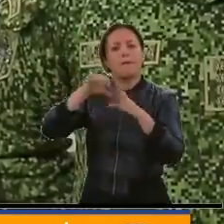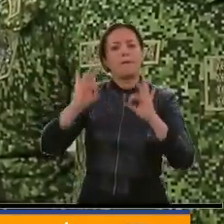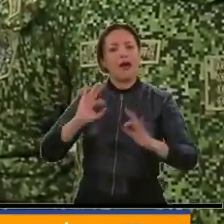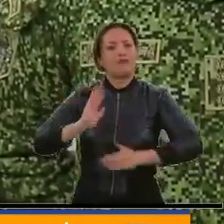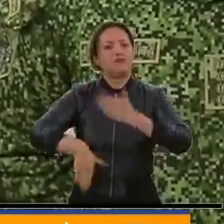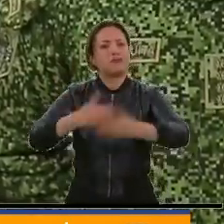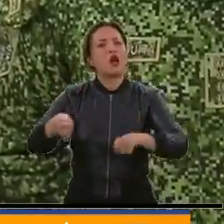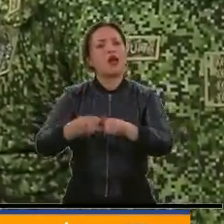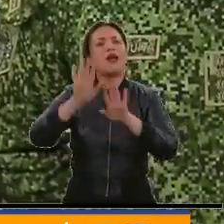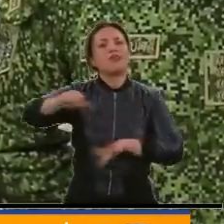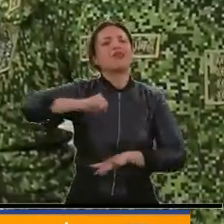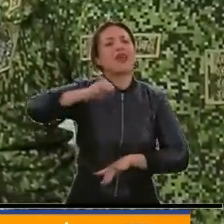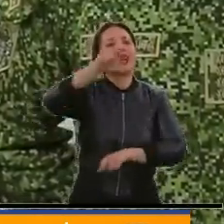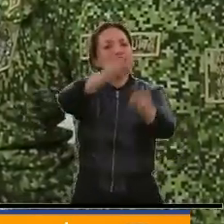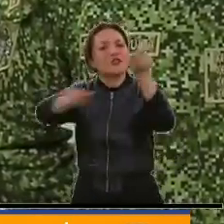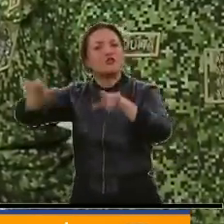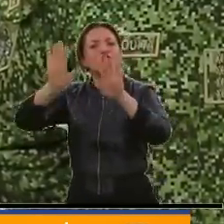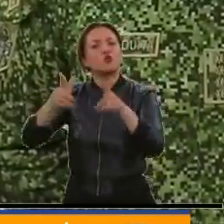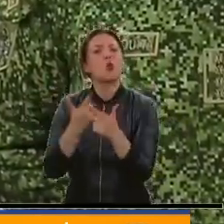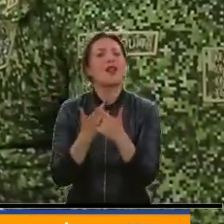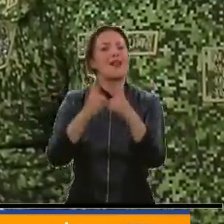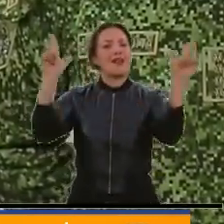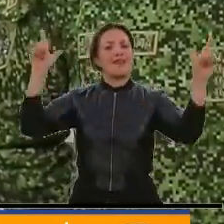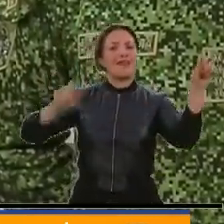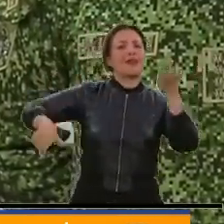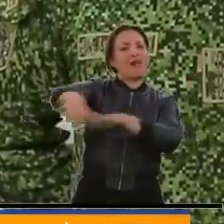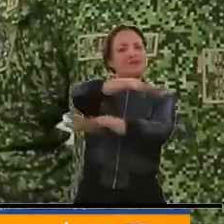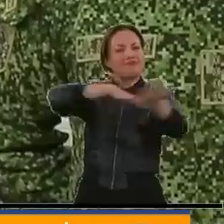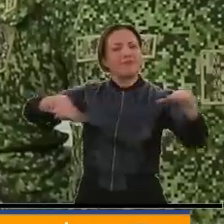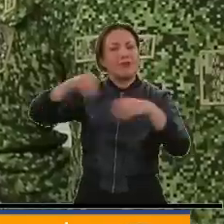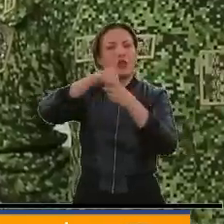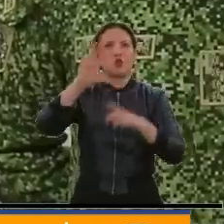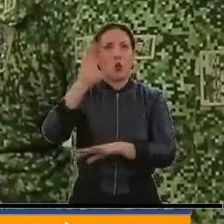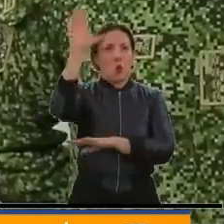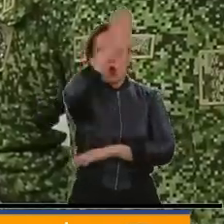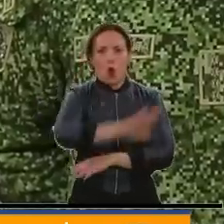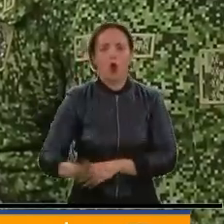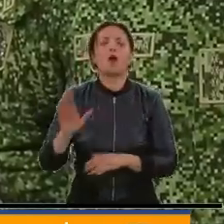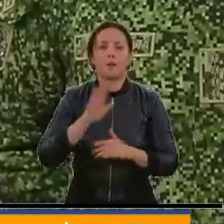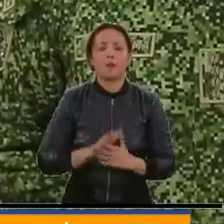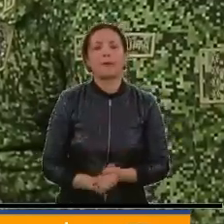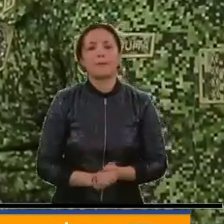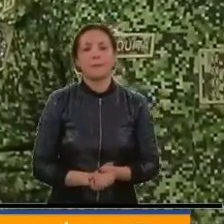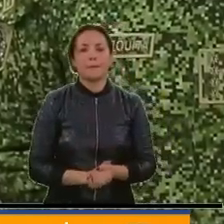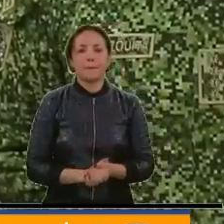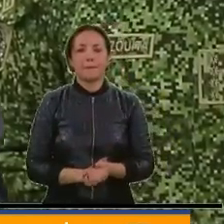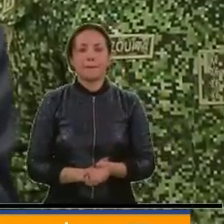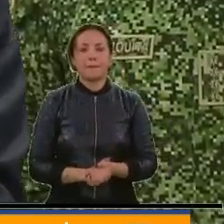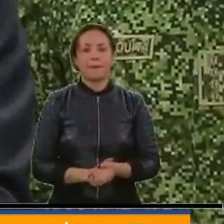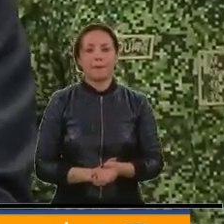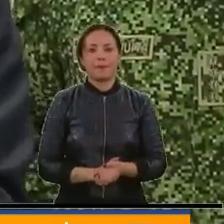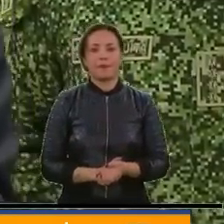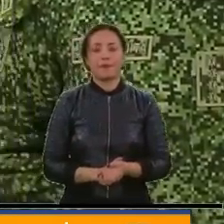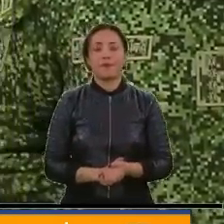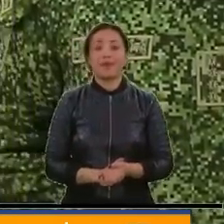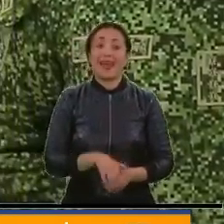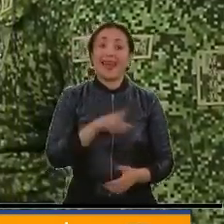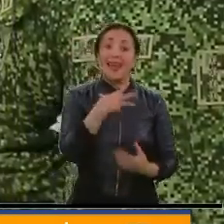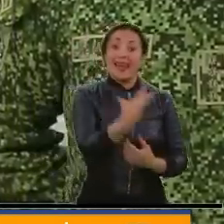de los derechos de libertades públicas en todo el territorio nacional. El